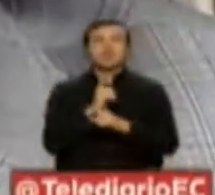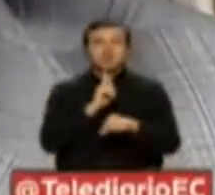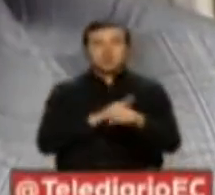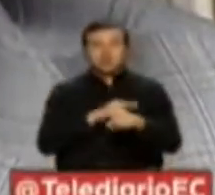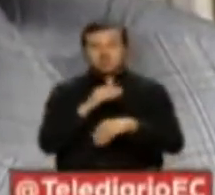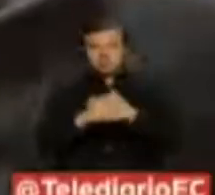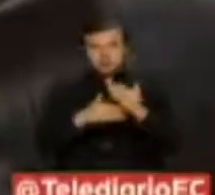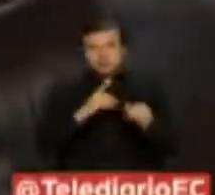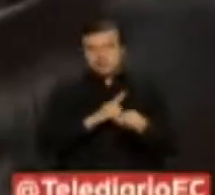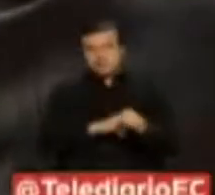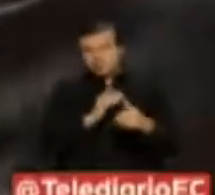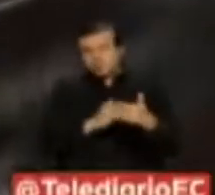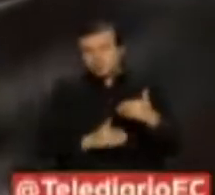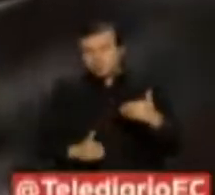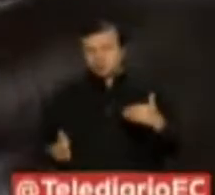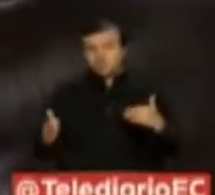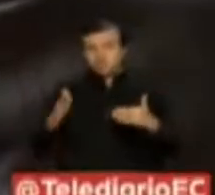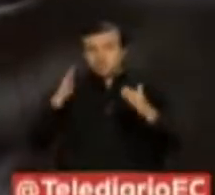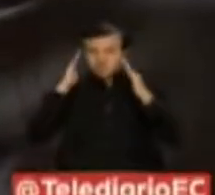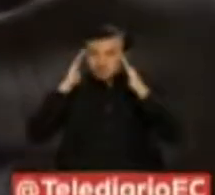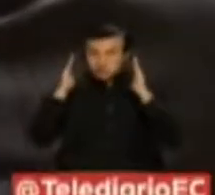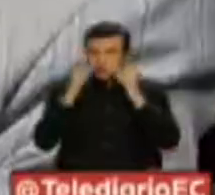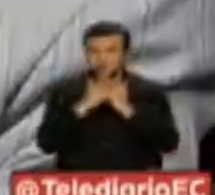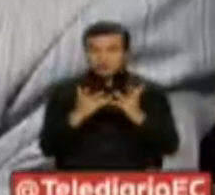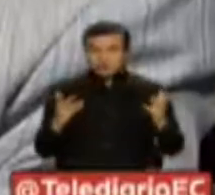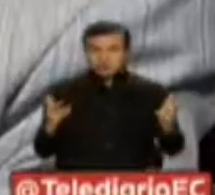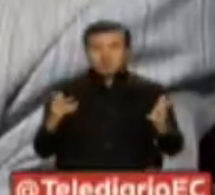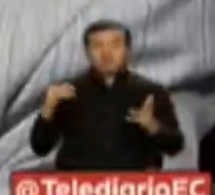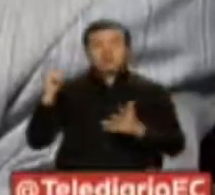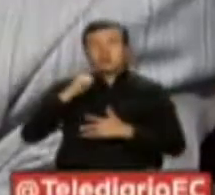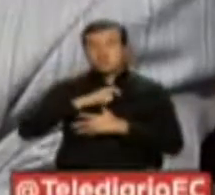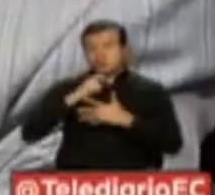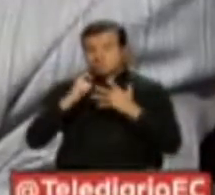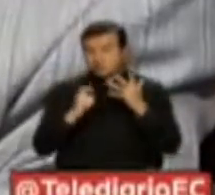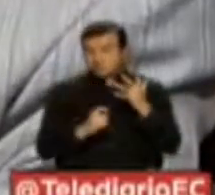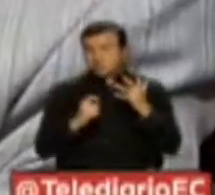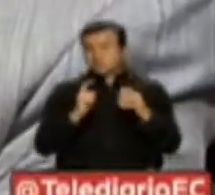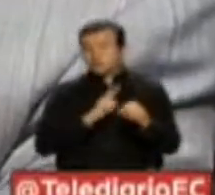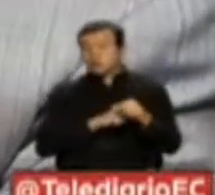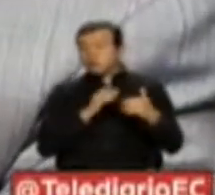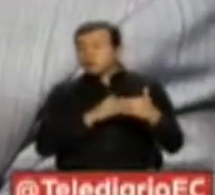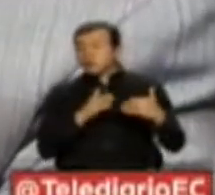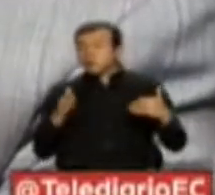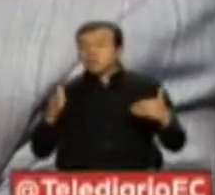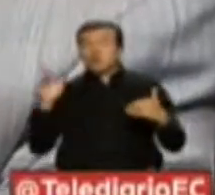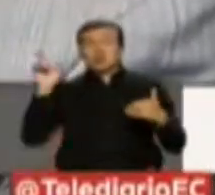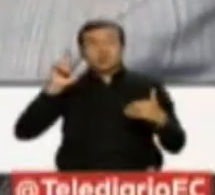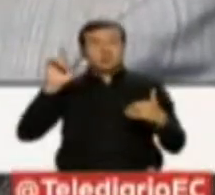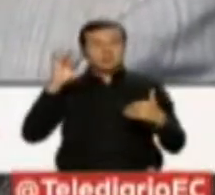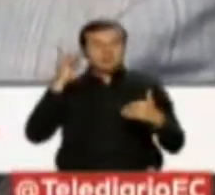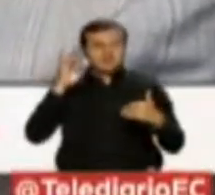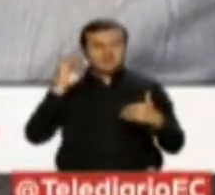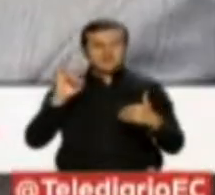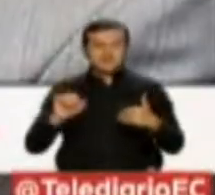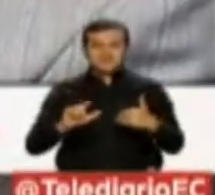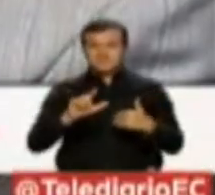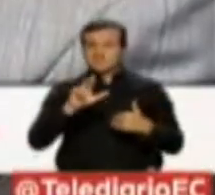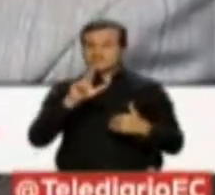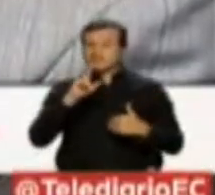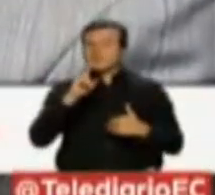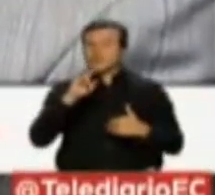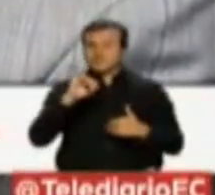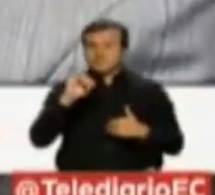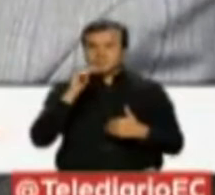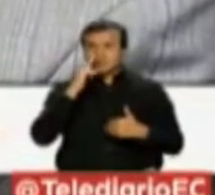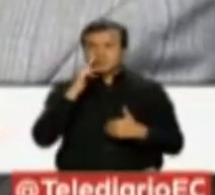tiempos son apretados para citar a la audiencia de vinculación. Debe ser no más allá del día lunes 18 de junio, porque el